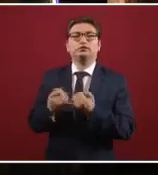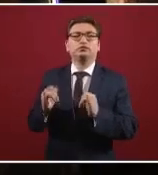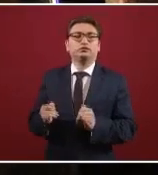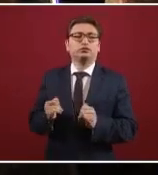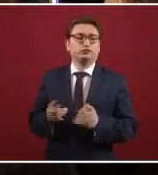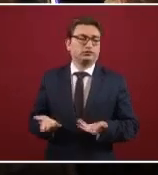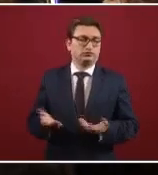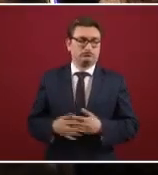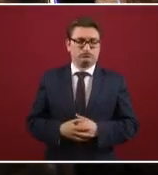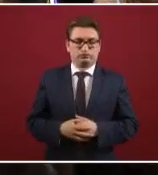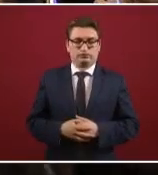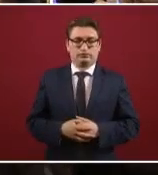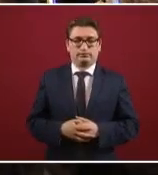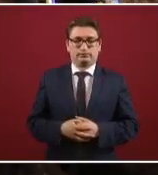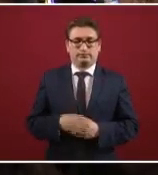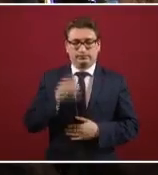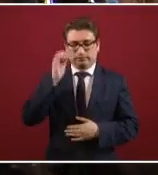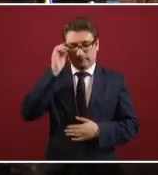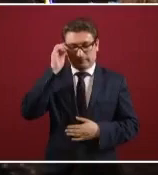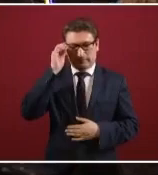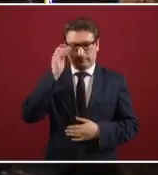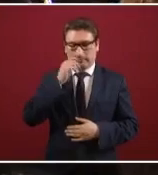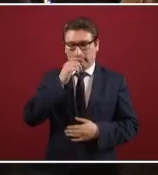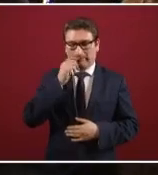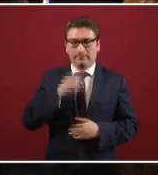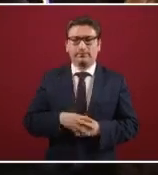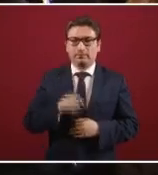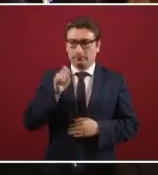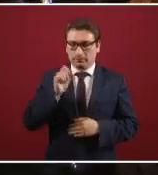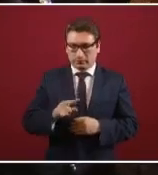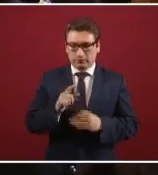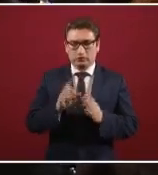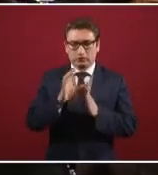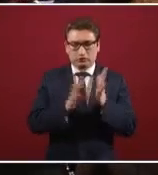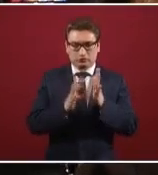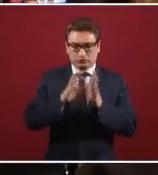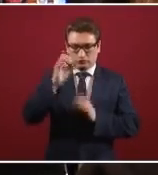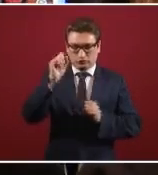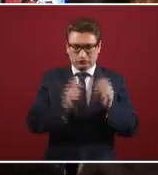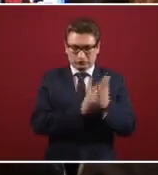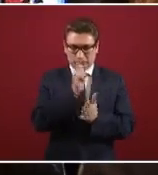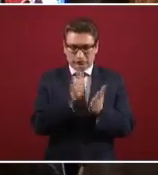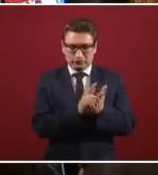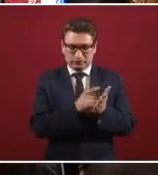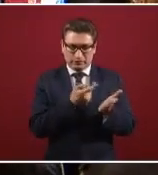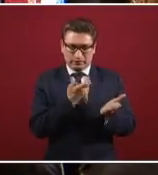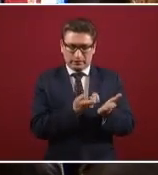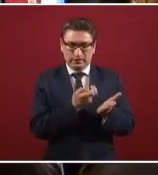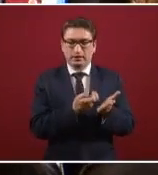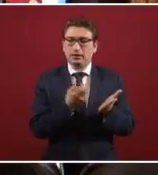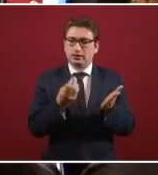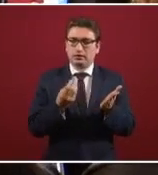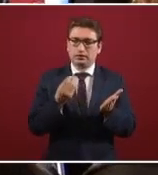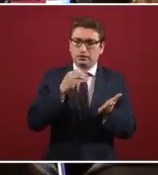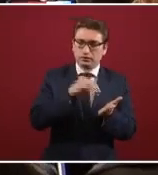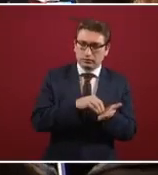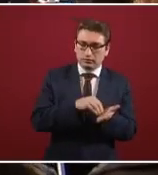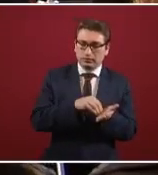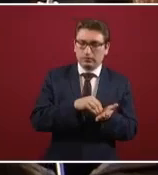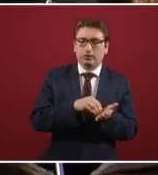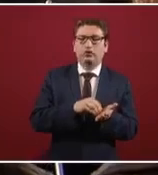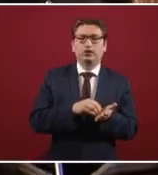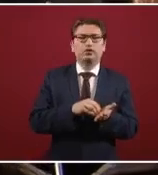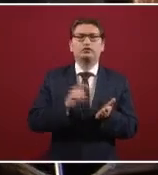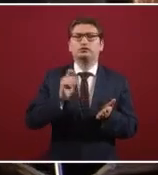al mismo tiempo que en la constitución en las leyes no se consideraba delito